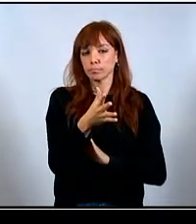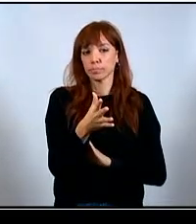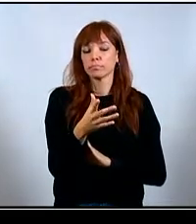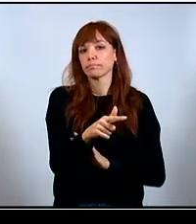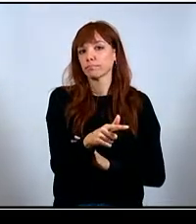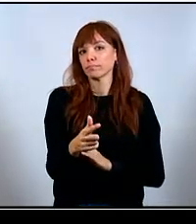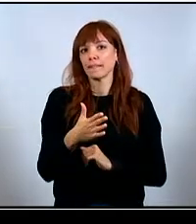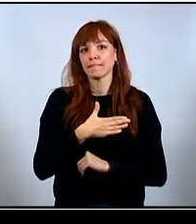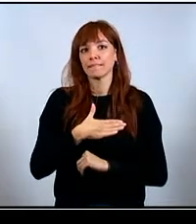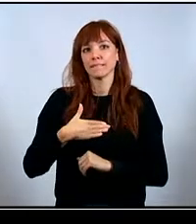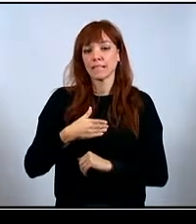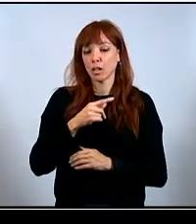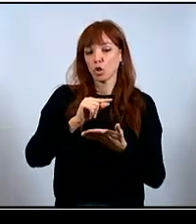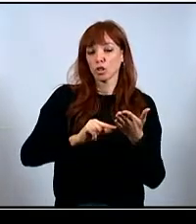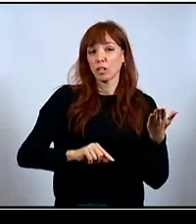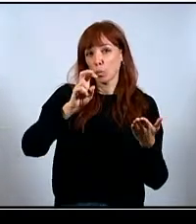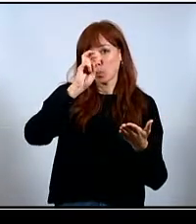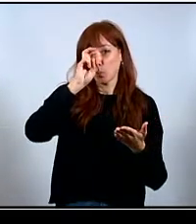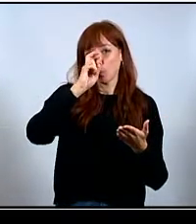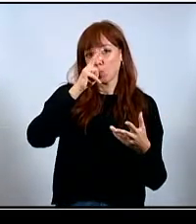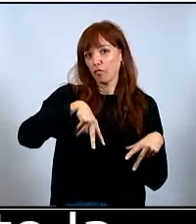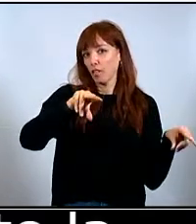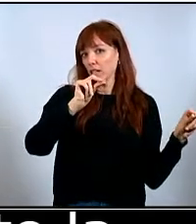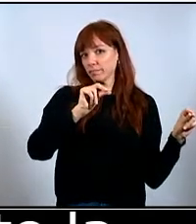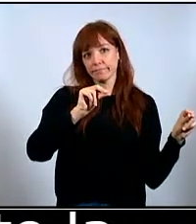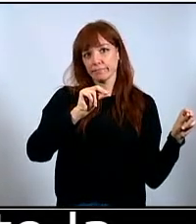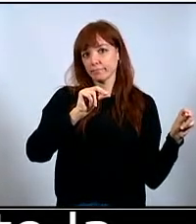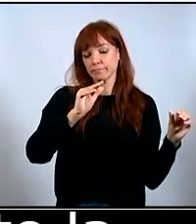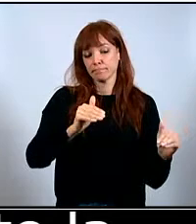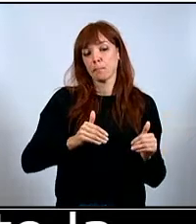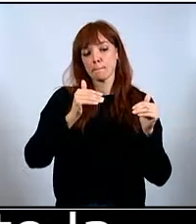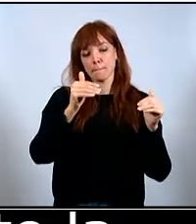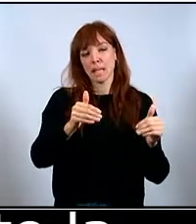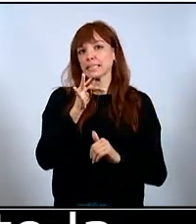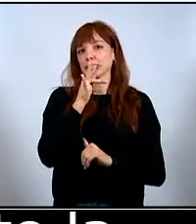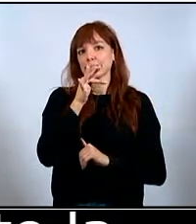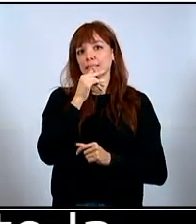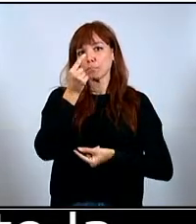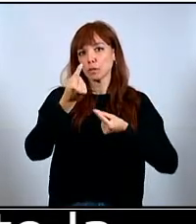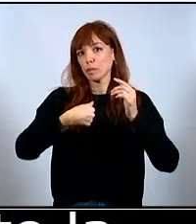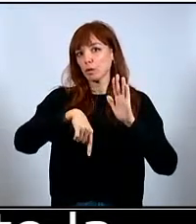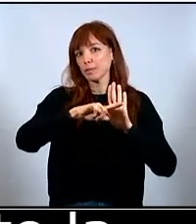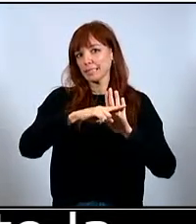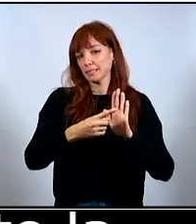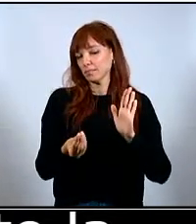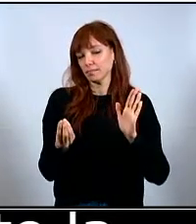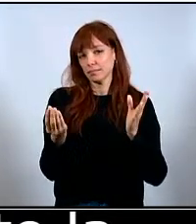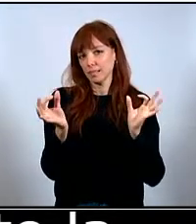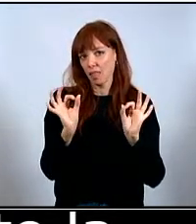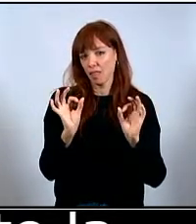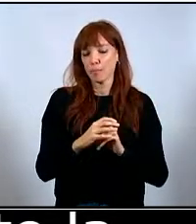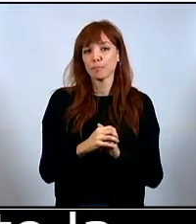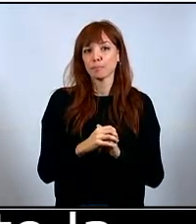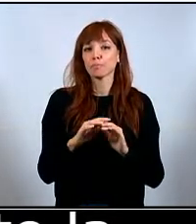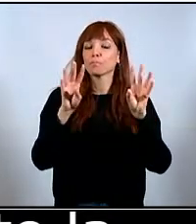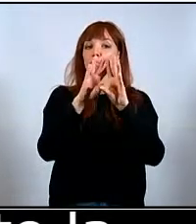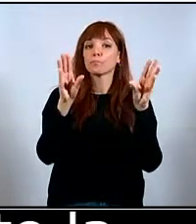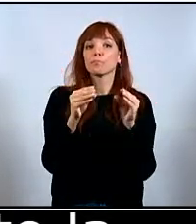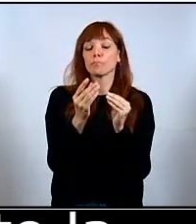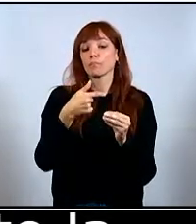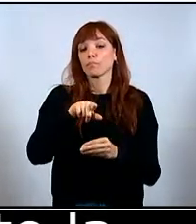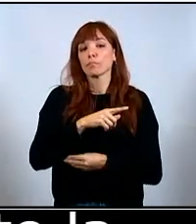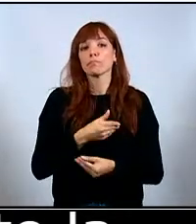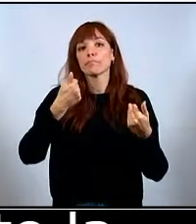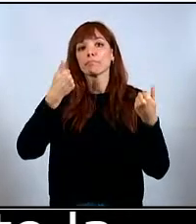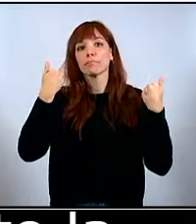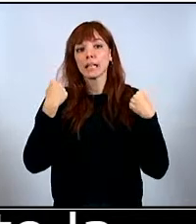del contrato anterior en el 2023, que no se había presupuestado ni se había tenido en cuenta. En conclusión, hemos tenido que solucionarlo en tiempo